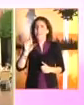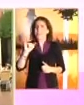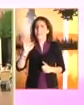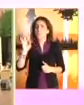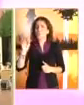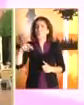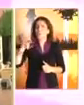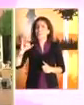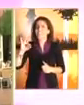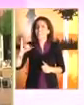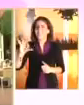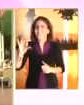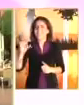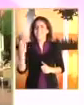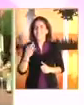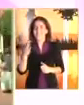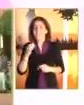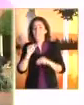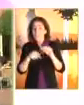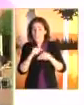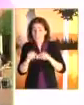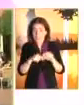la infección